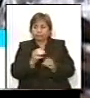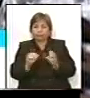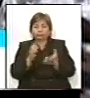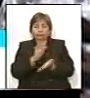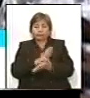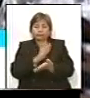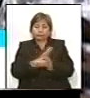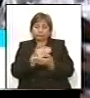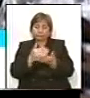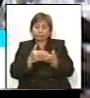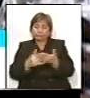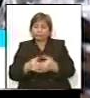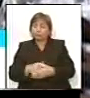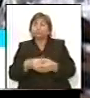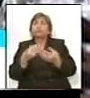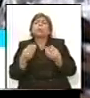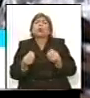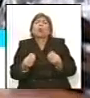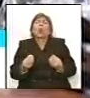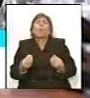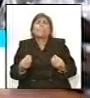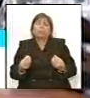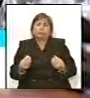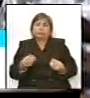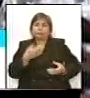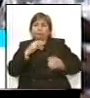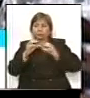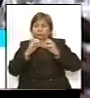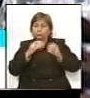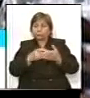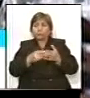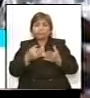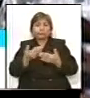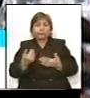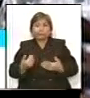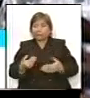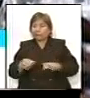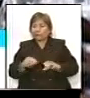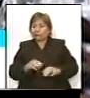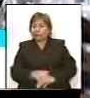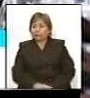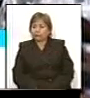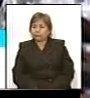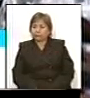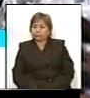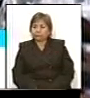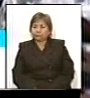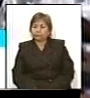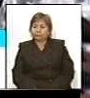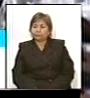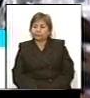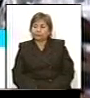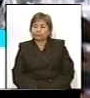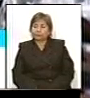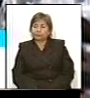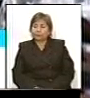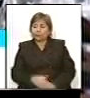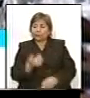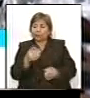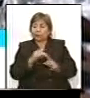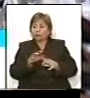expedientes. Pero ¿cómo es que pues, esto puede conversar con lo que decíamos hace un rato de que otras